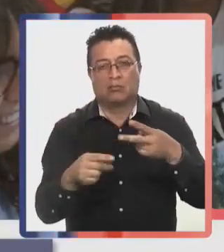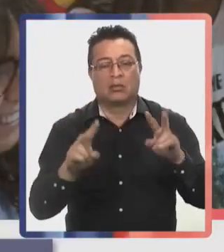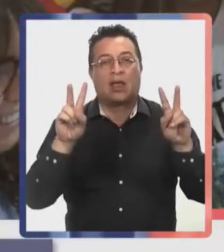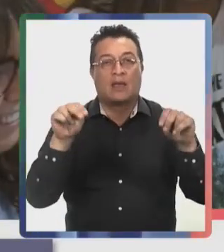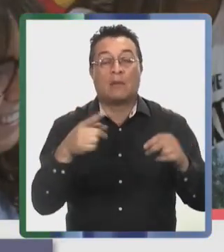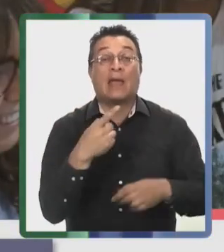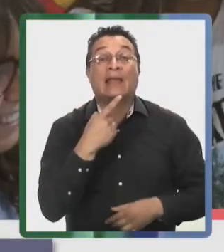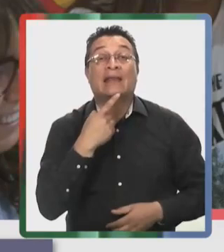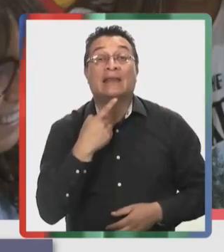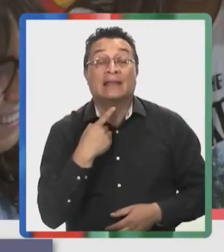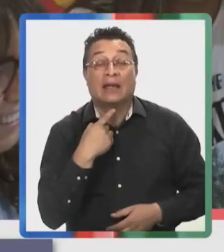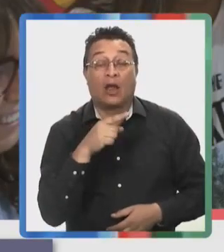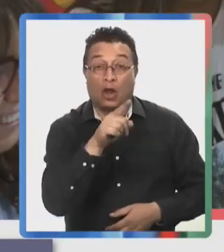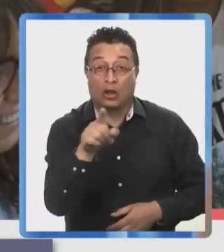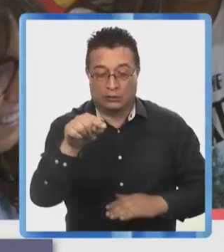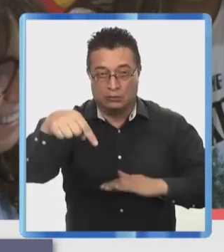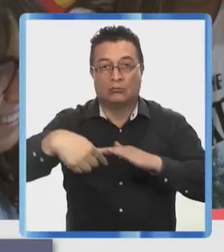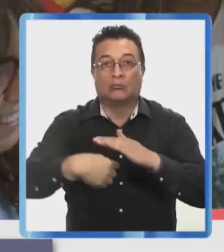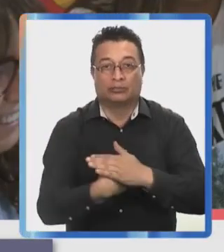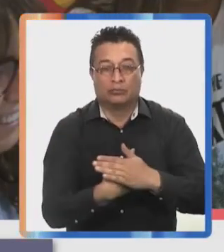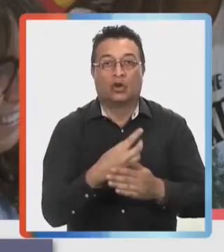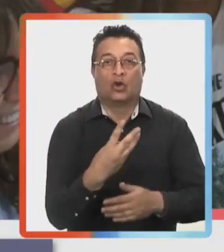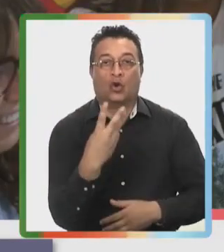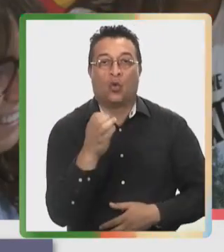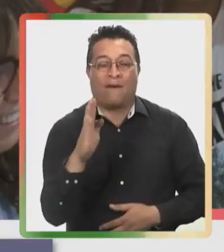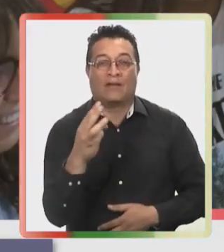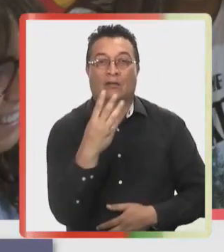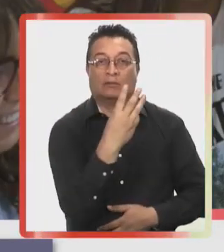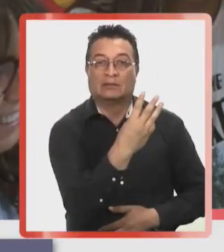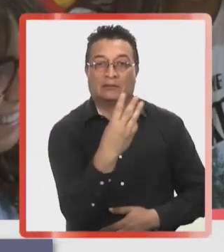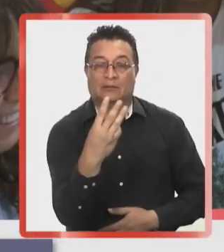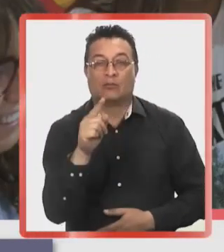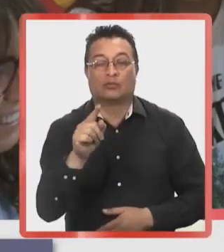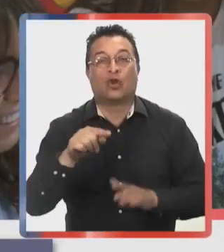Los interesados deben ingresar al sitio web